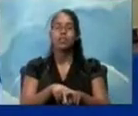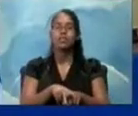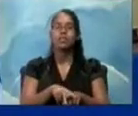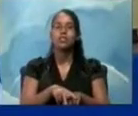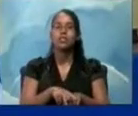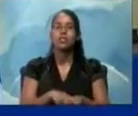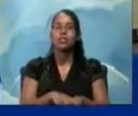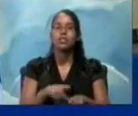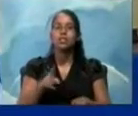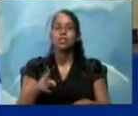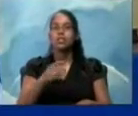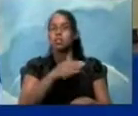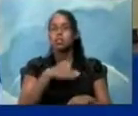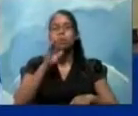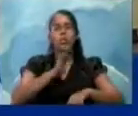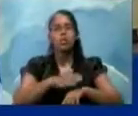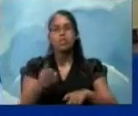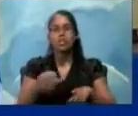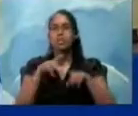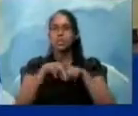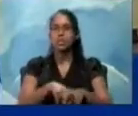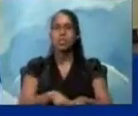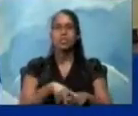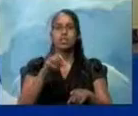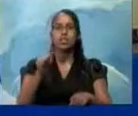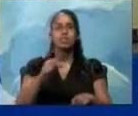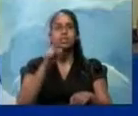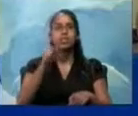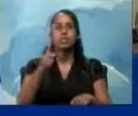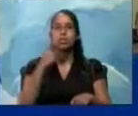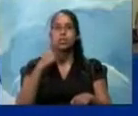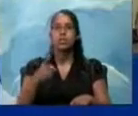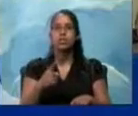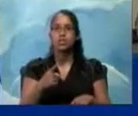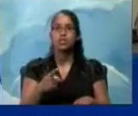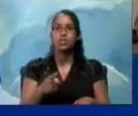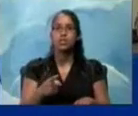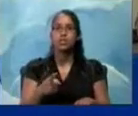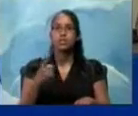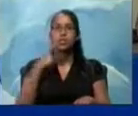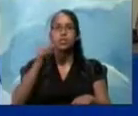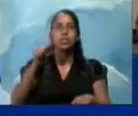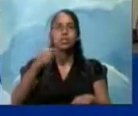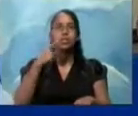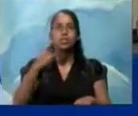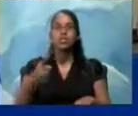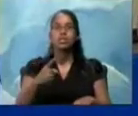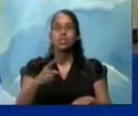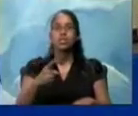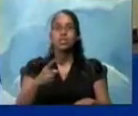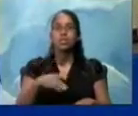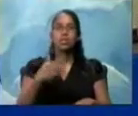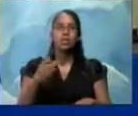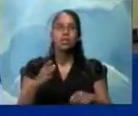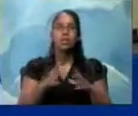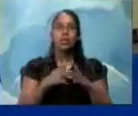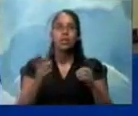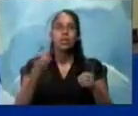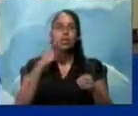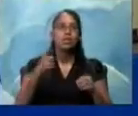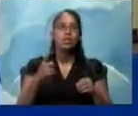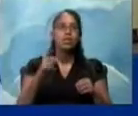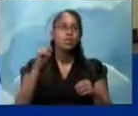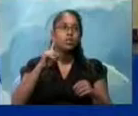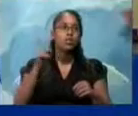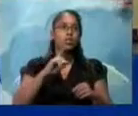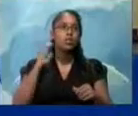Después de castigarle. ¿Por qué lo vas a castigar? Si tú dices que no tiene delito, si tú dices que no encuentras